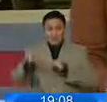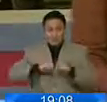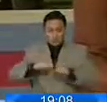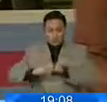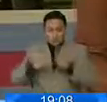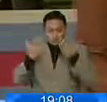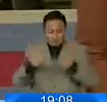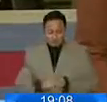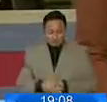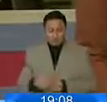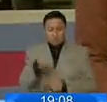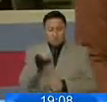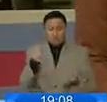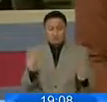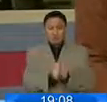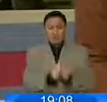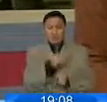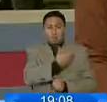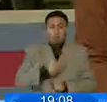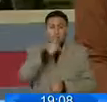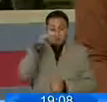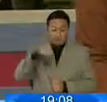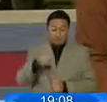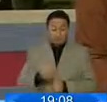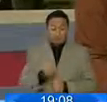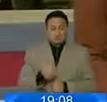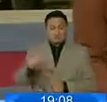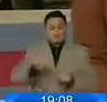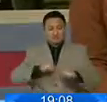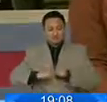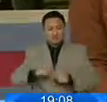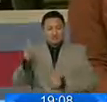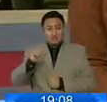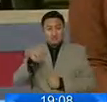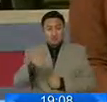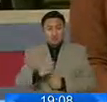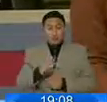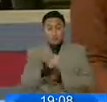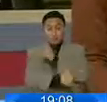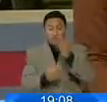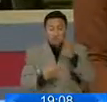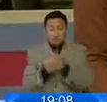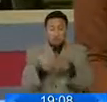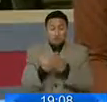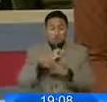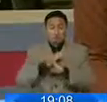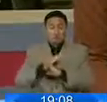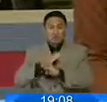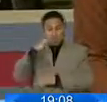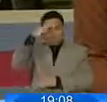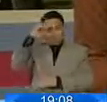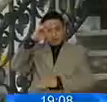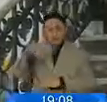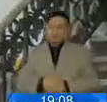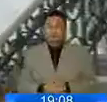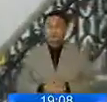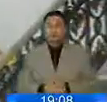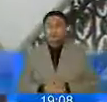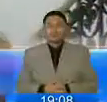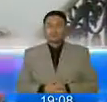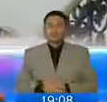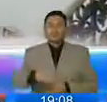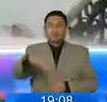que es necesario que los países sudamericanos defiendan a México por las políticas migratorias del nuevo presidente de los Estados Unidos. Este miércoles